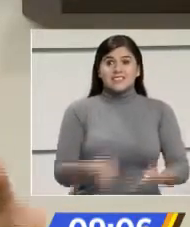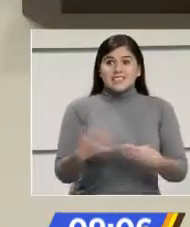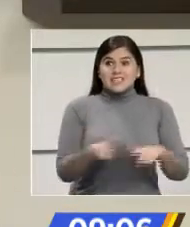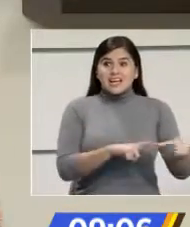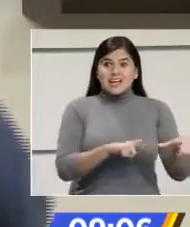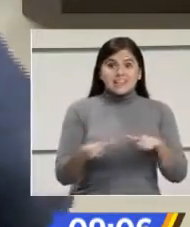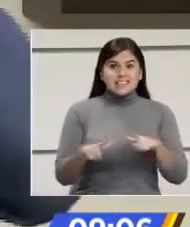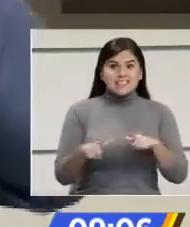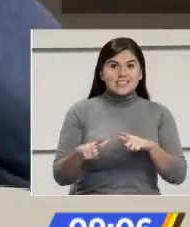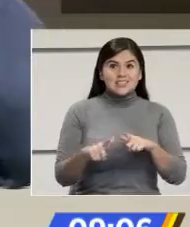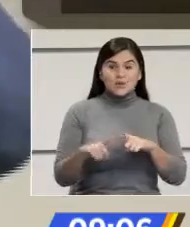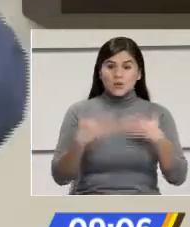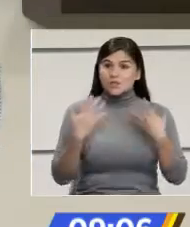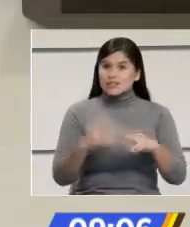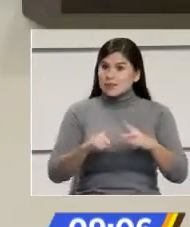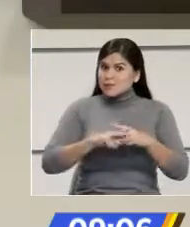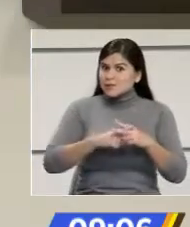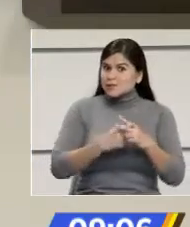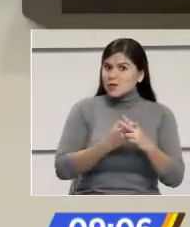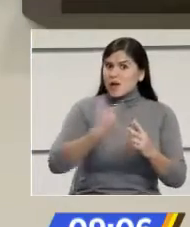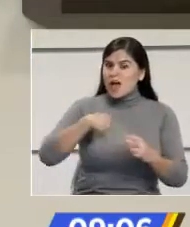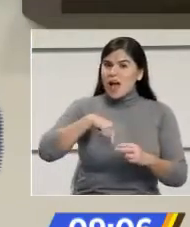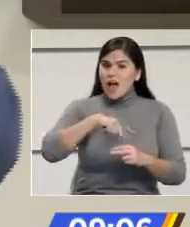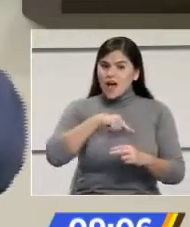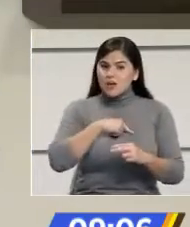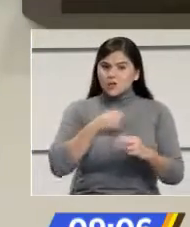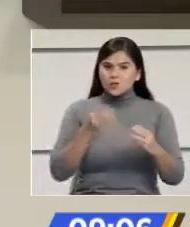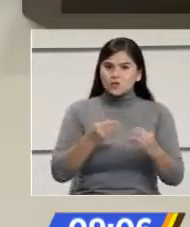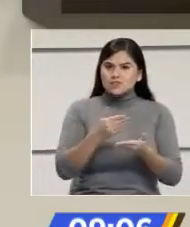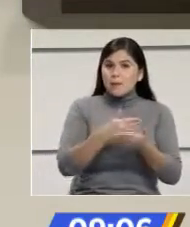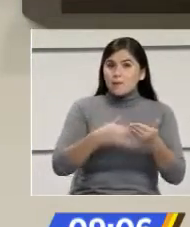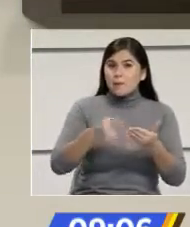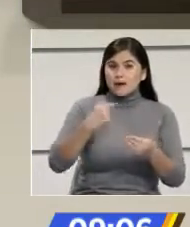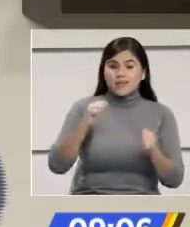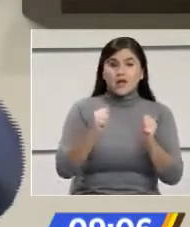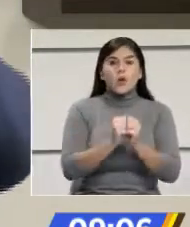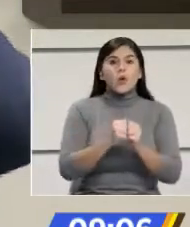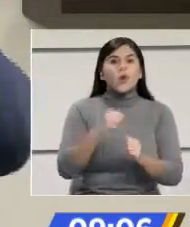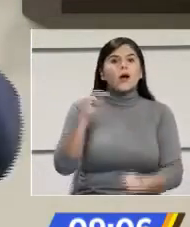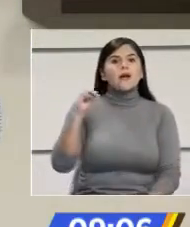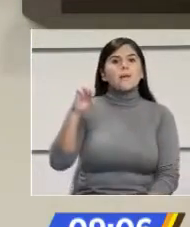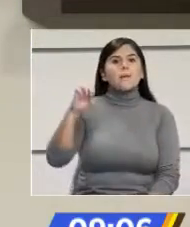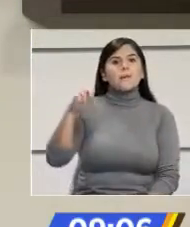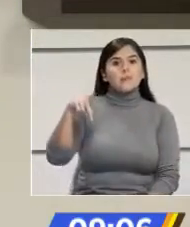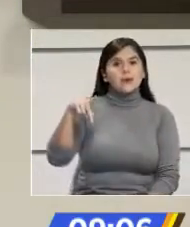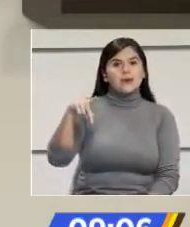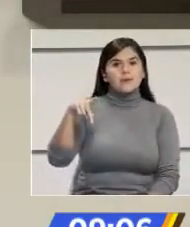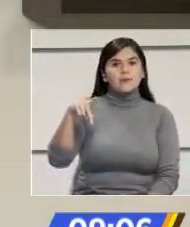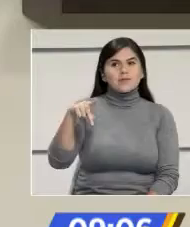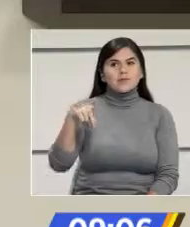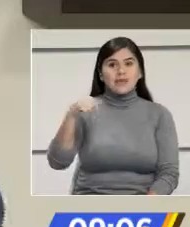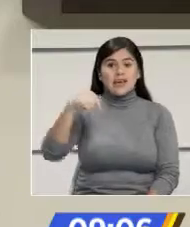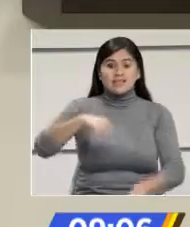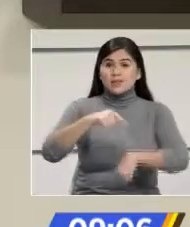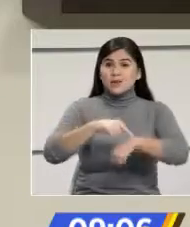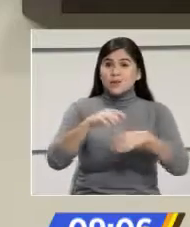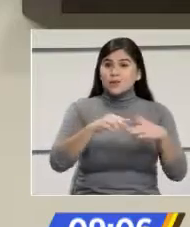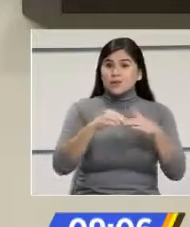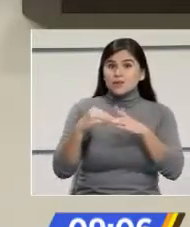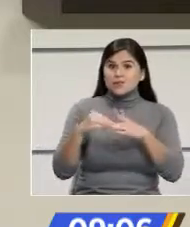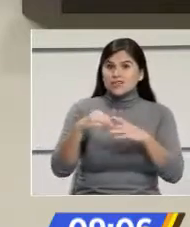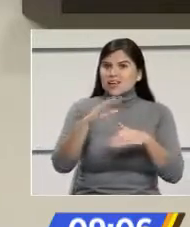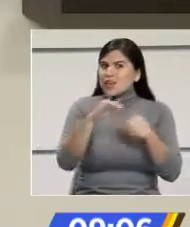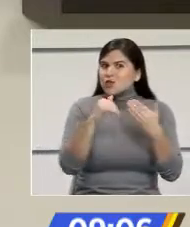Listo, listo, listo. Ya entramos aquí a nuestra sección con el Ministerio de Educación Pública. Este momento especial que estamos todos